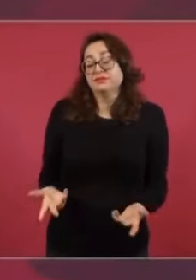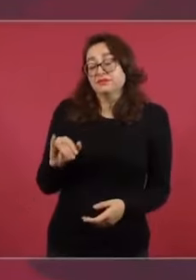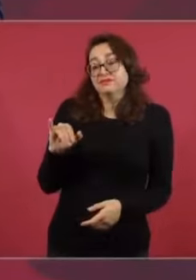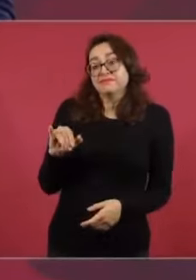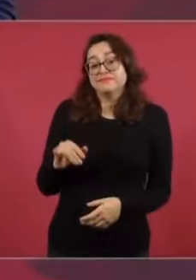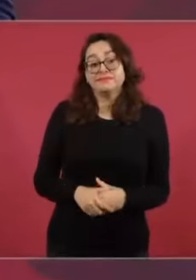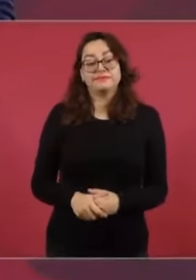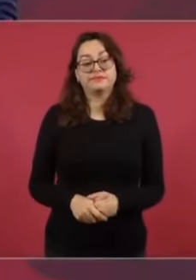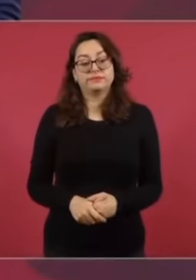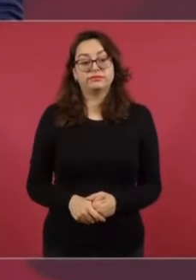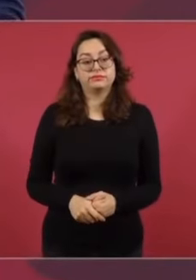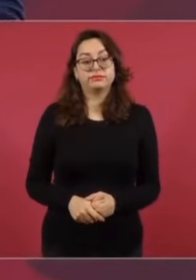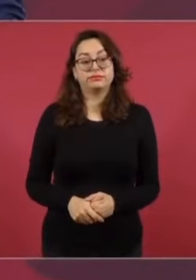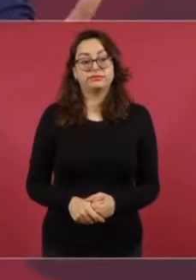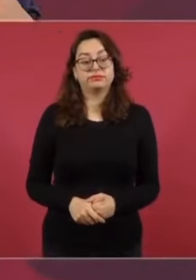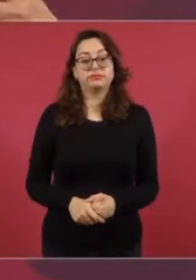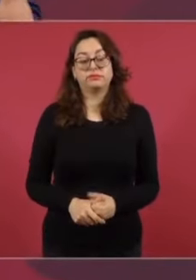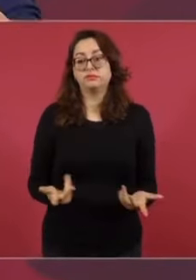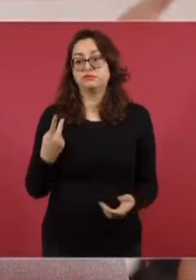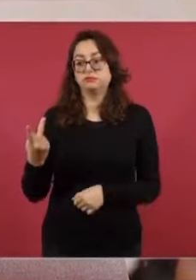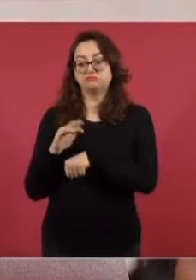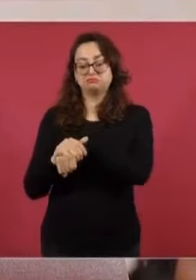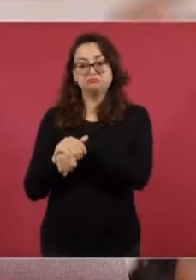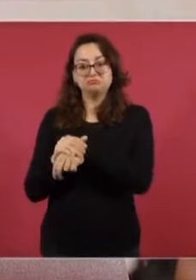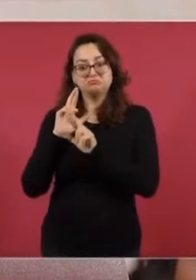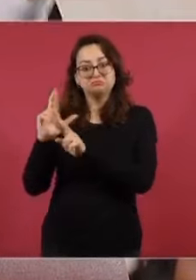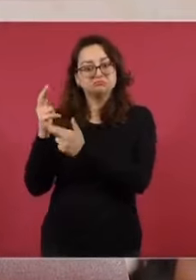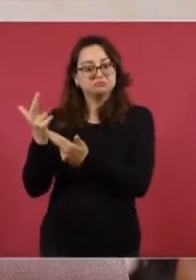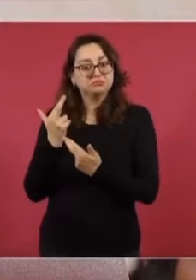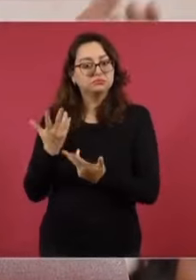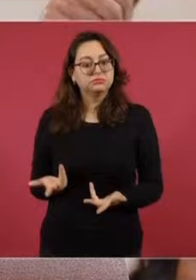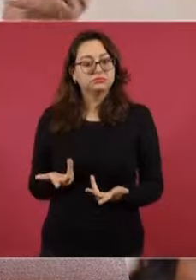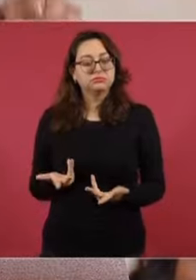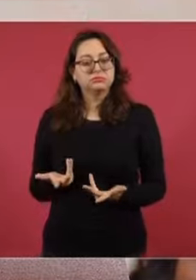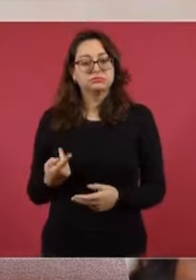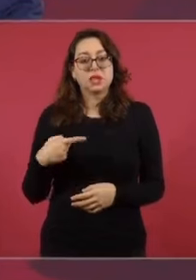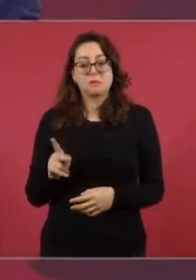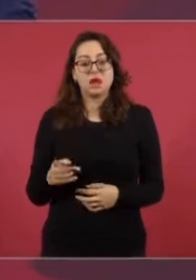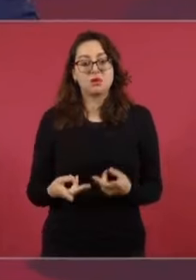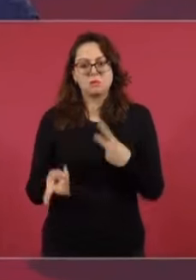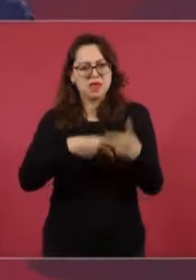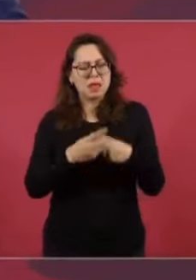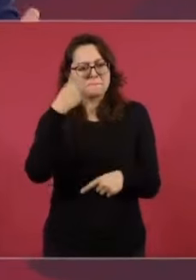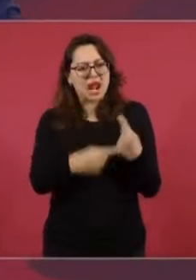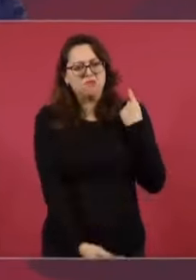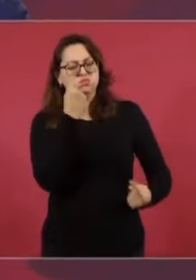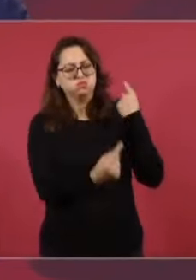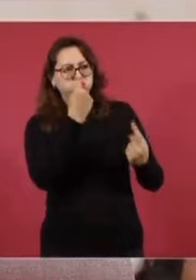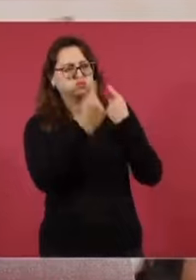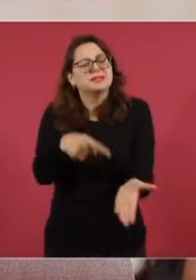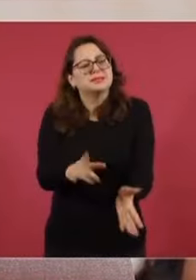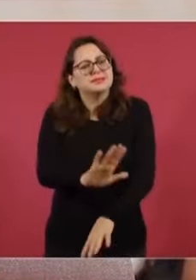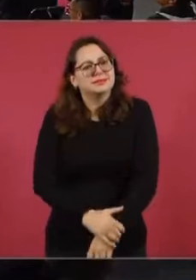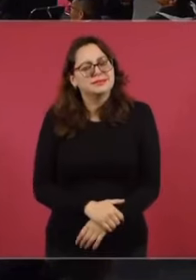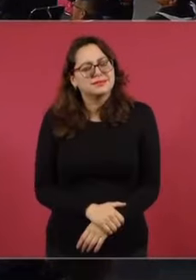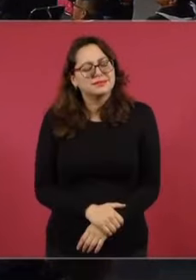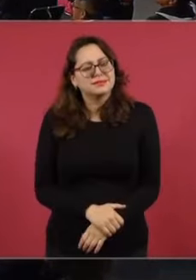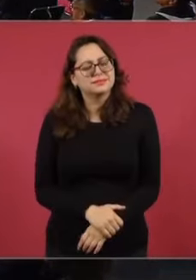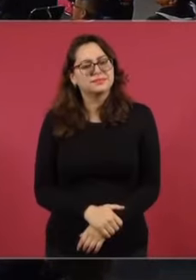que si hay amistad y hay respeto, pero si me insultan, ¿cómo voy yo a recibir a alguien que me insulta?